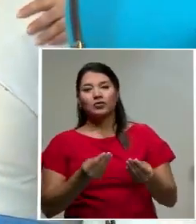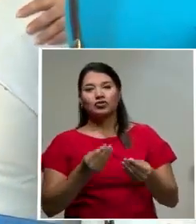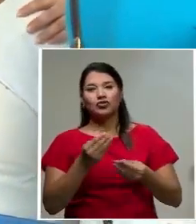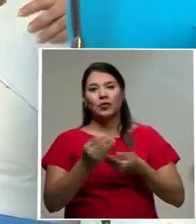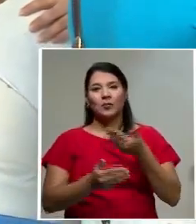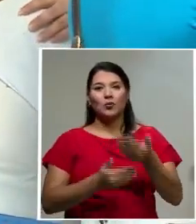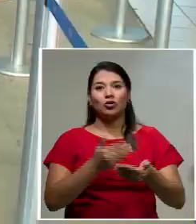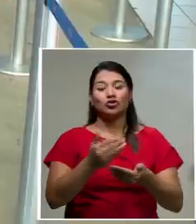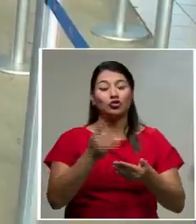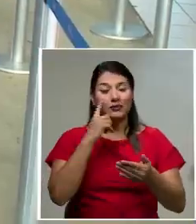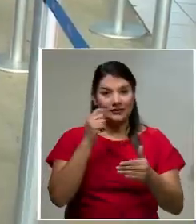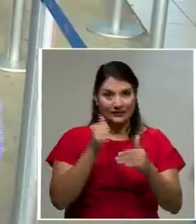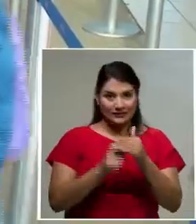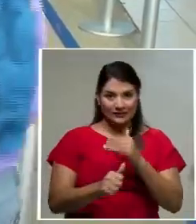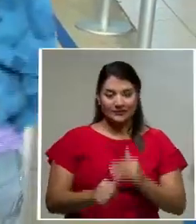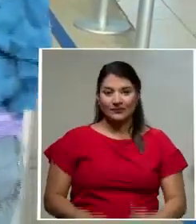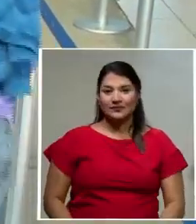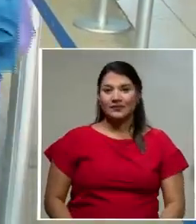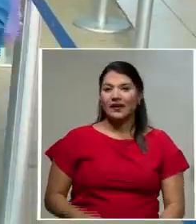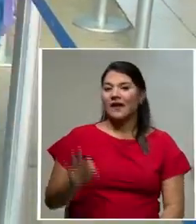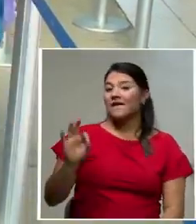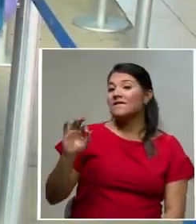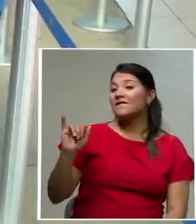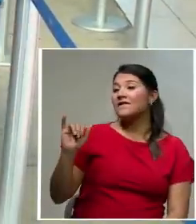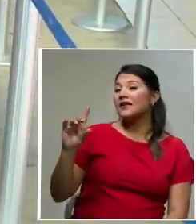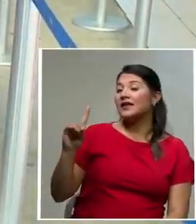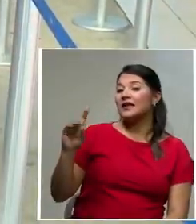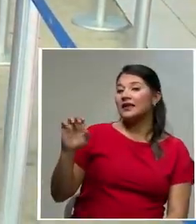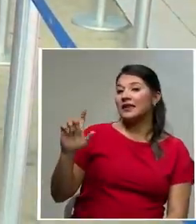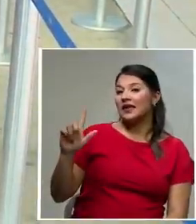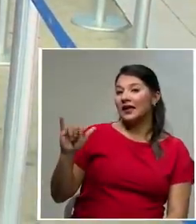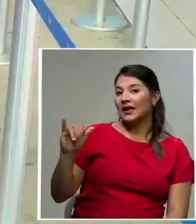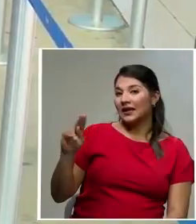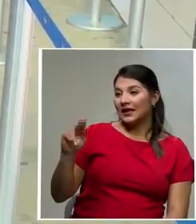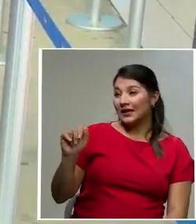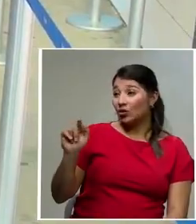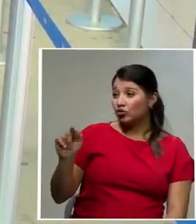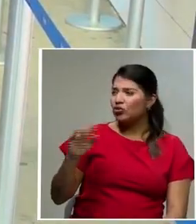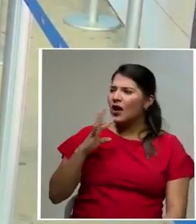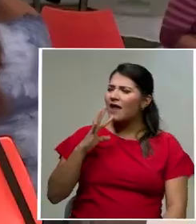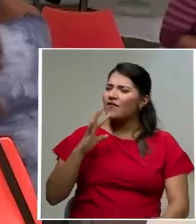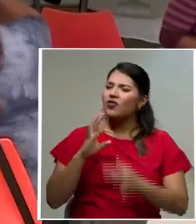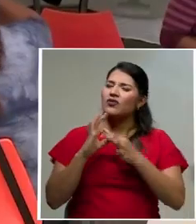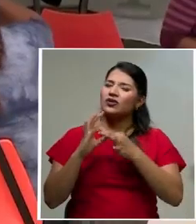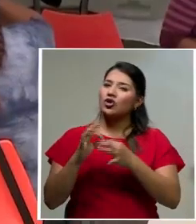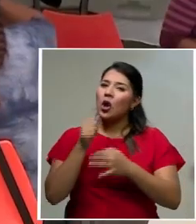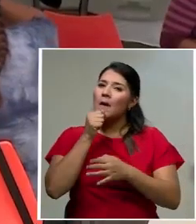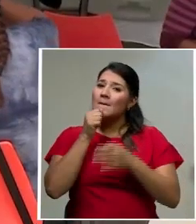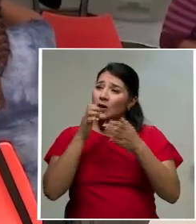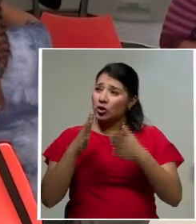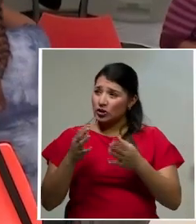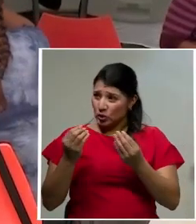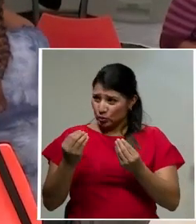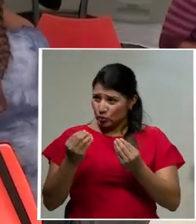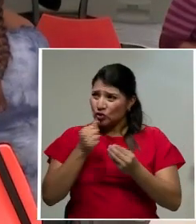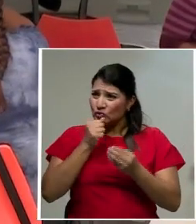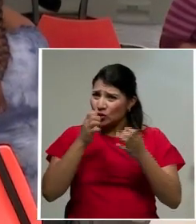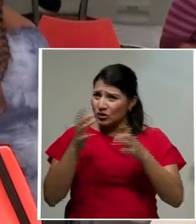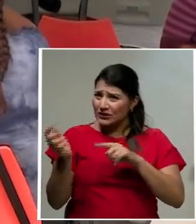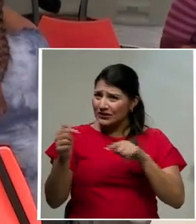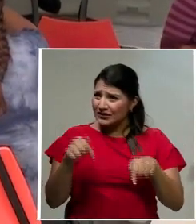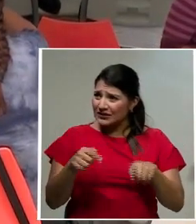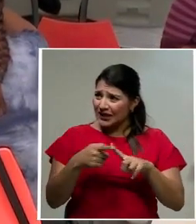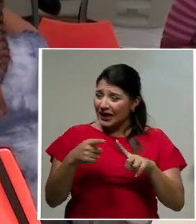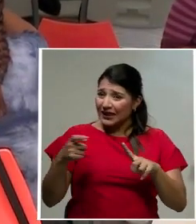y las agencias del ACNUR. Doña Fidelina, usted mencionaba de comunicadores, ha incrementado el número de comunicadores también que vienen de Nicaragua tratando